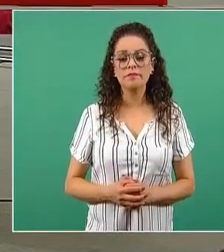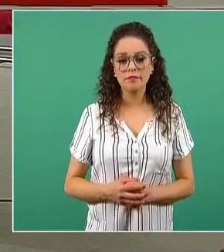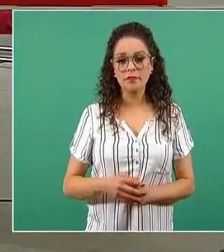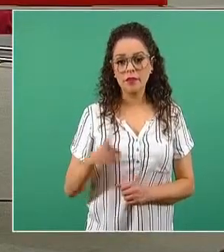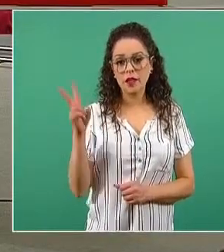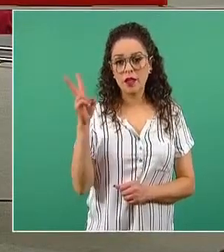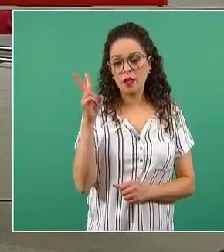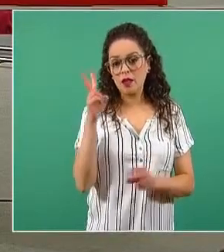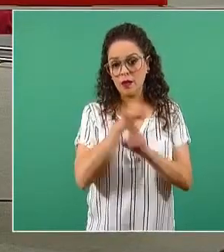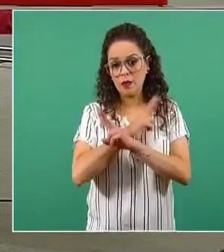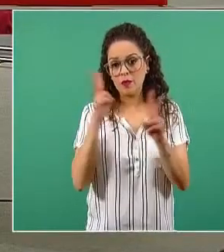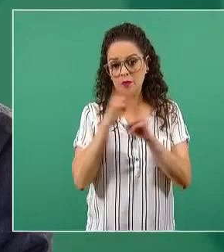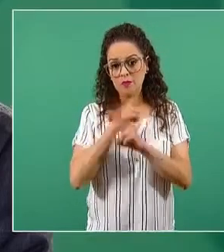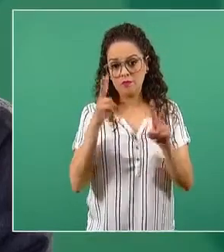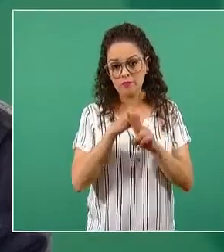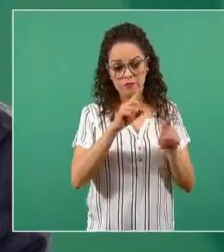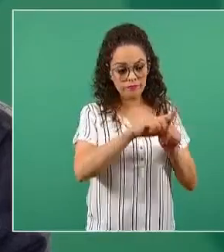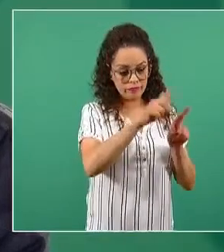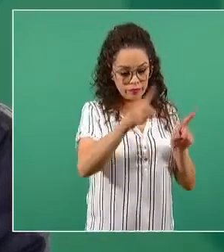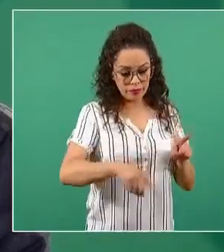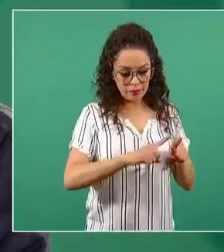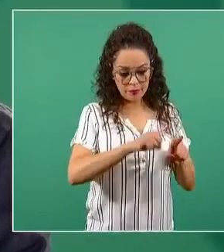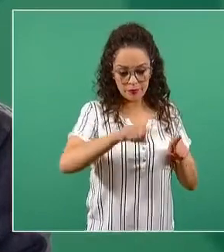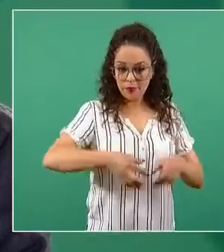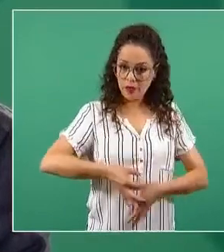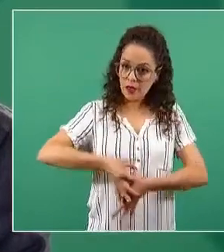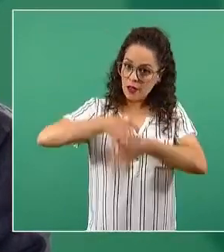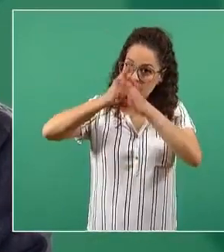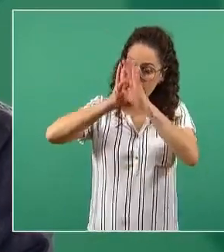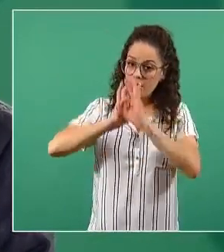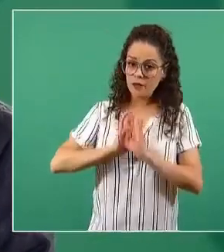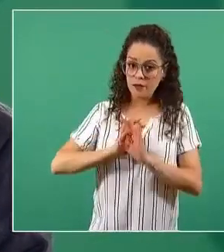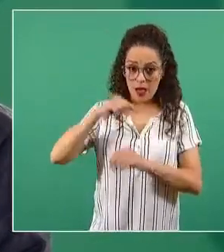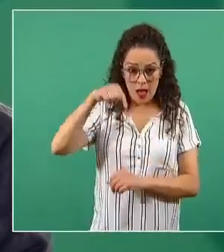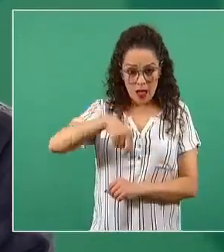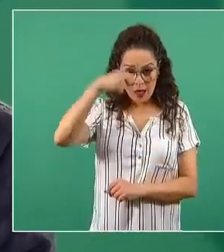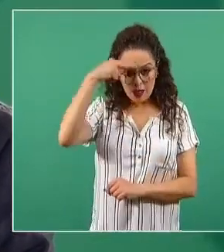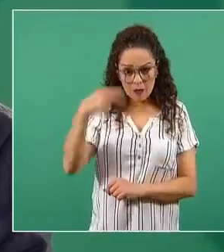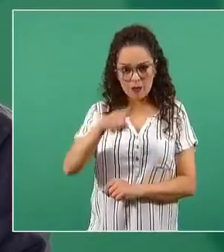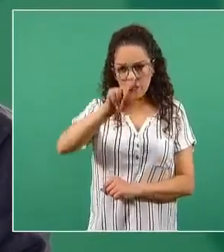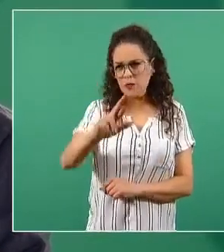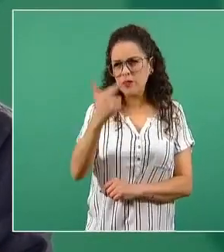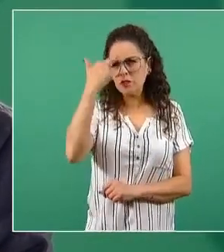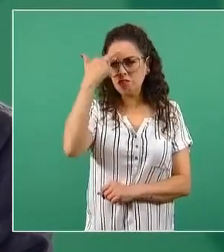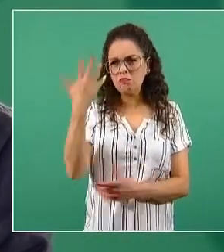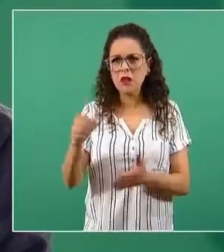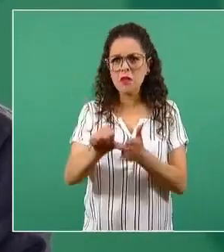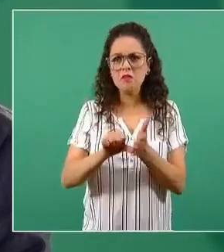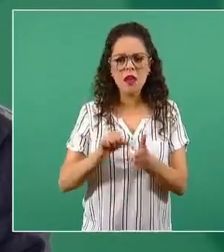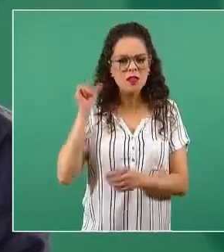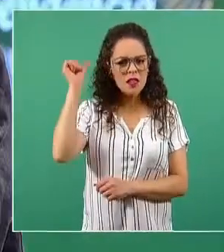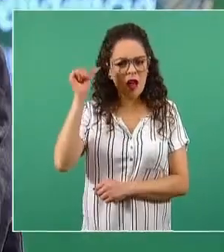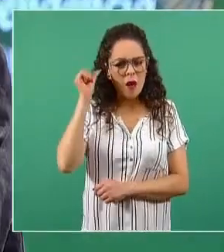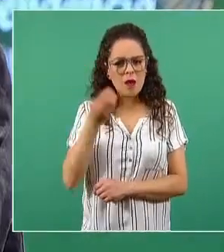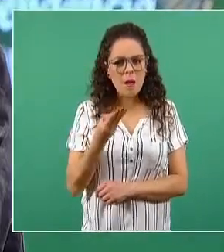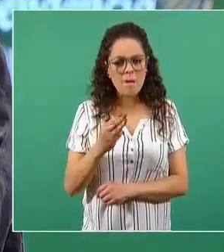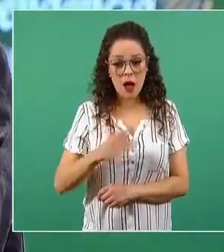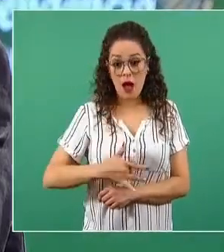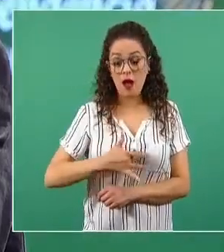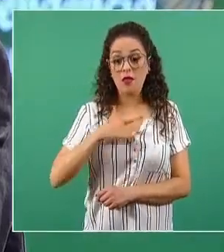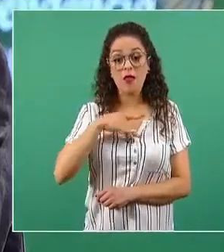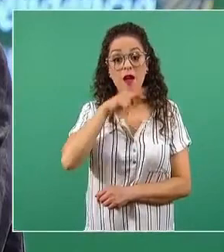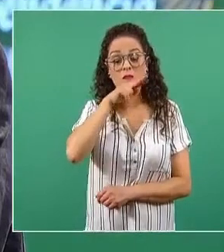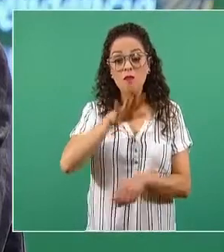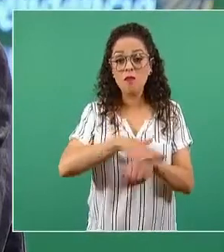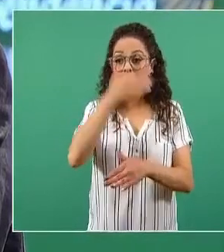ventiladores. En México, recordarán, tuvimos en abril, mayo una importante preocupación por el